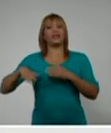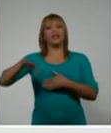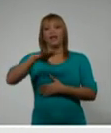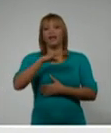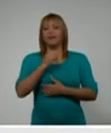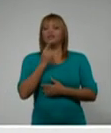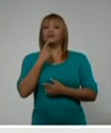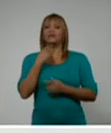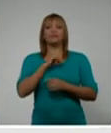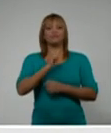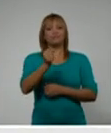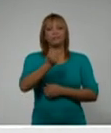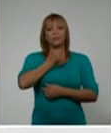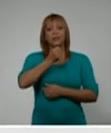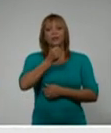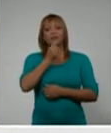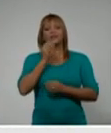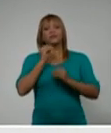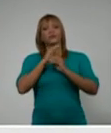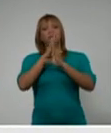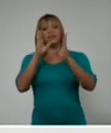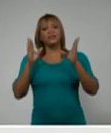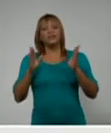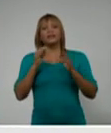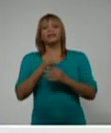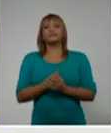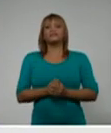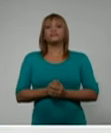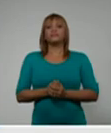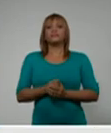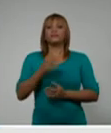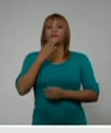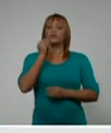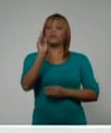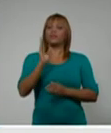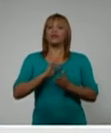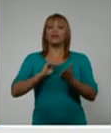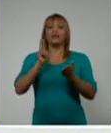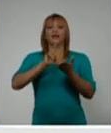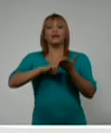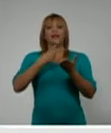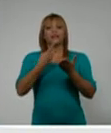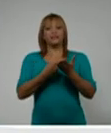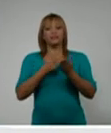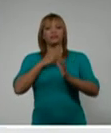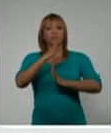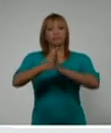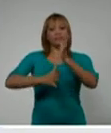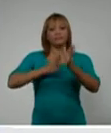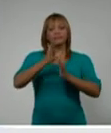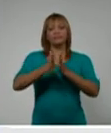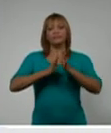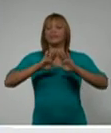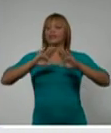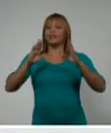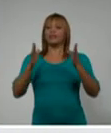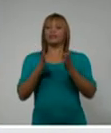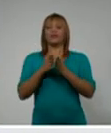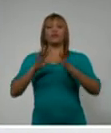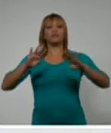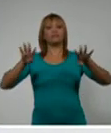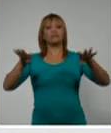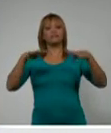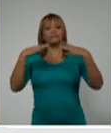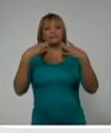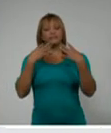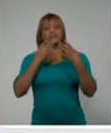Abdiel y buenos días a la intérprete de lengua de señas y a todas las personas que siguen la